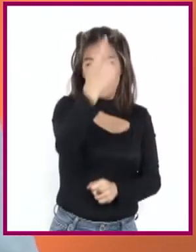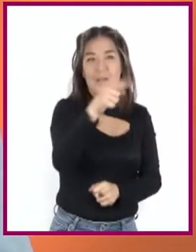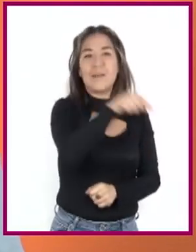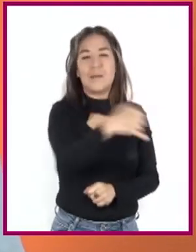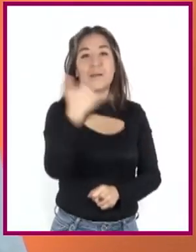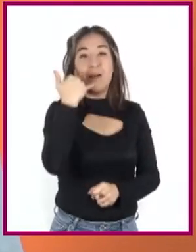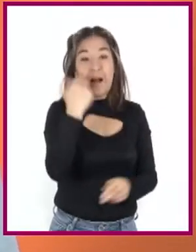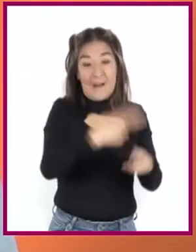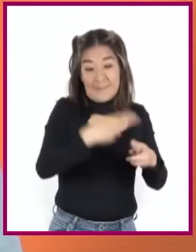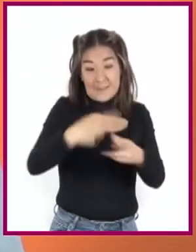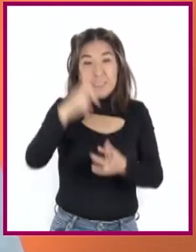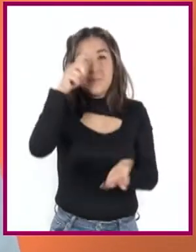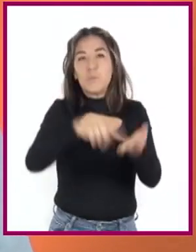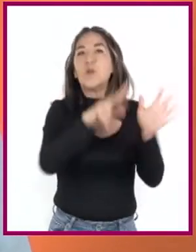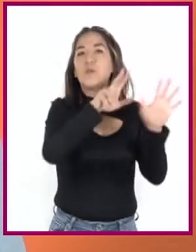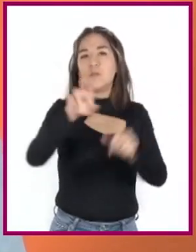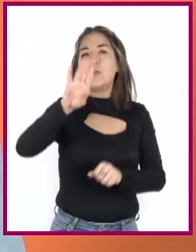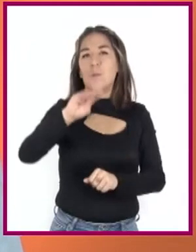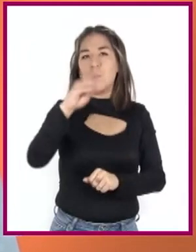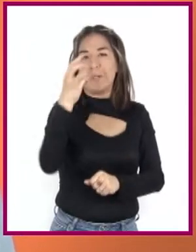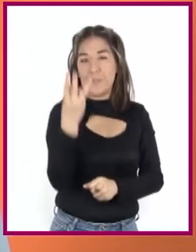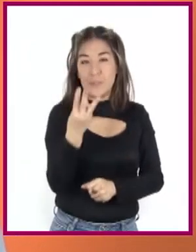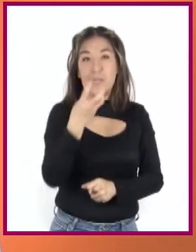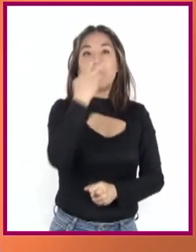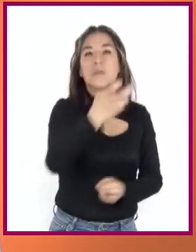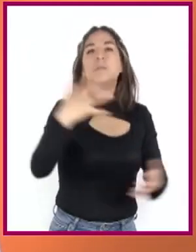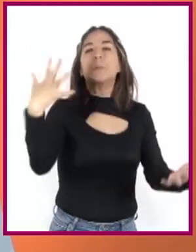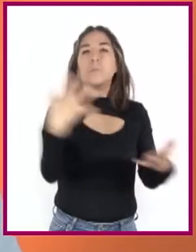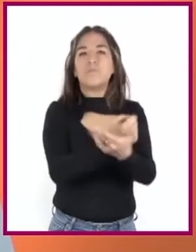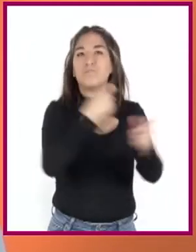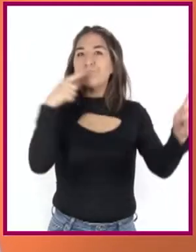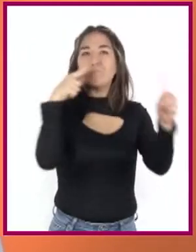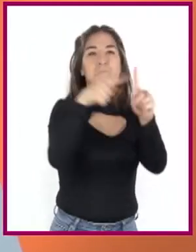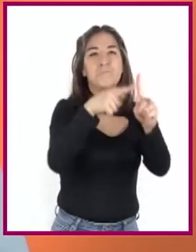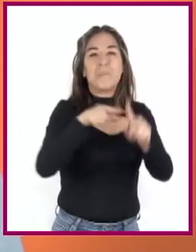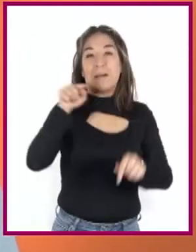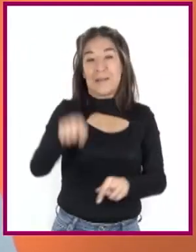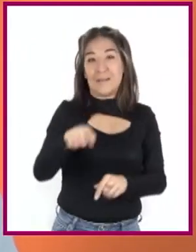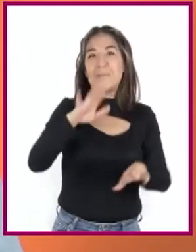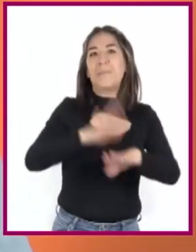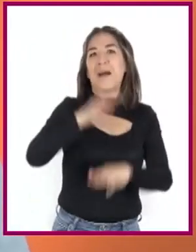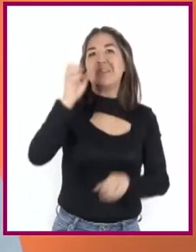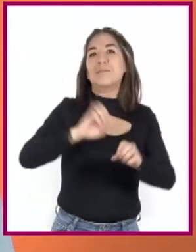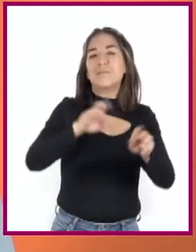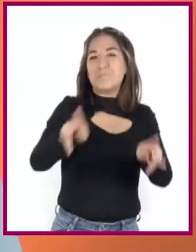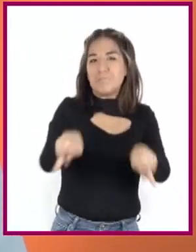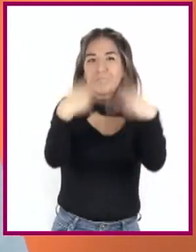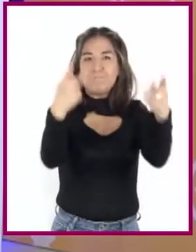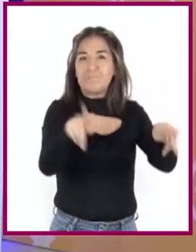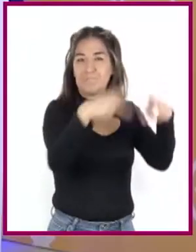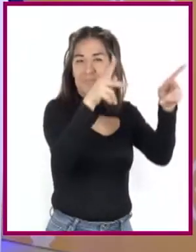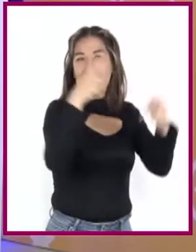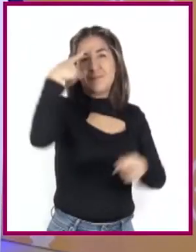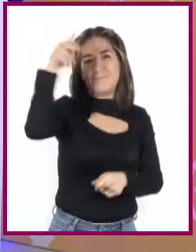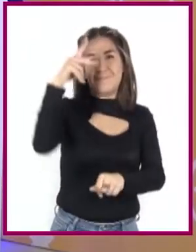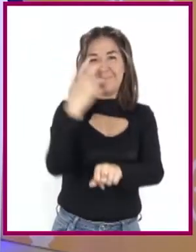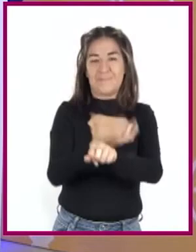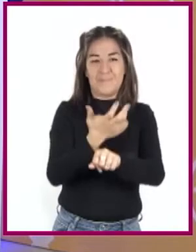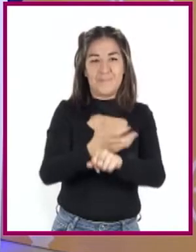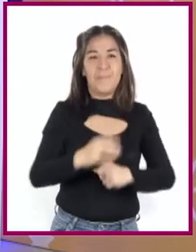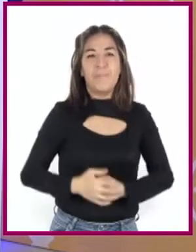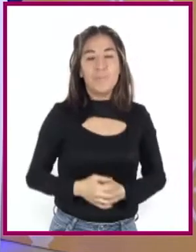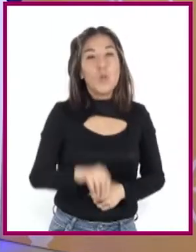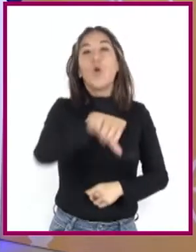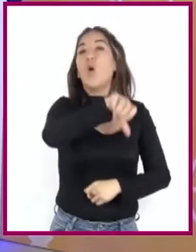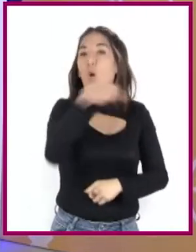hasta 1893 y logró llegar a monopolizar el mercado en los Estados Unidos. Otro